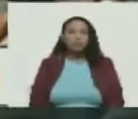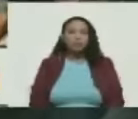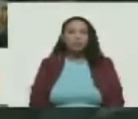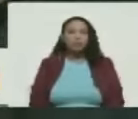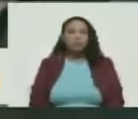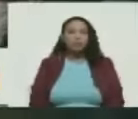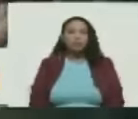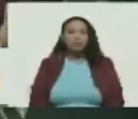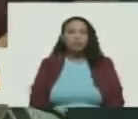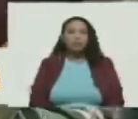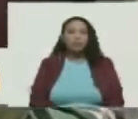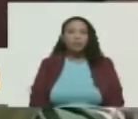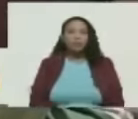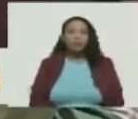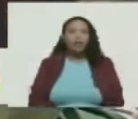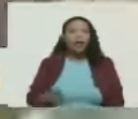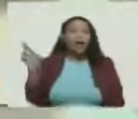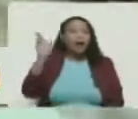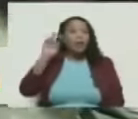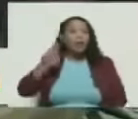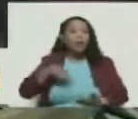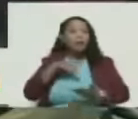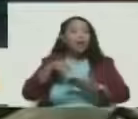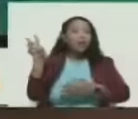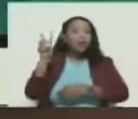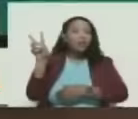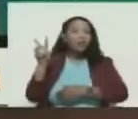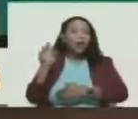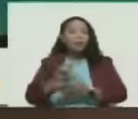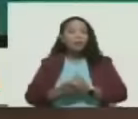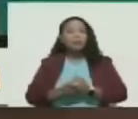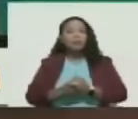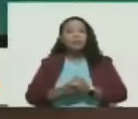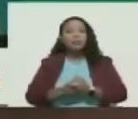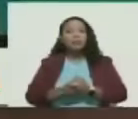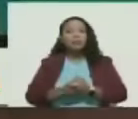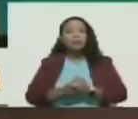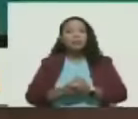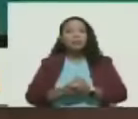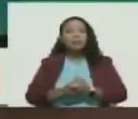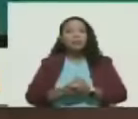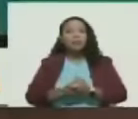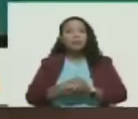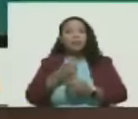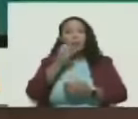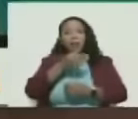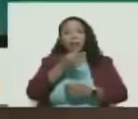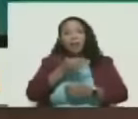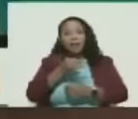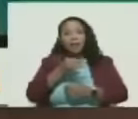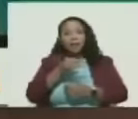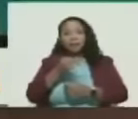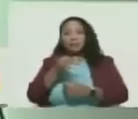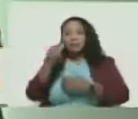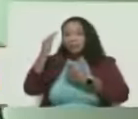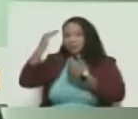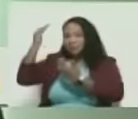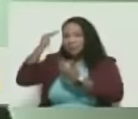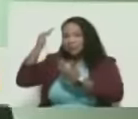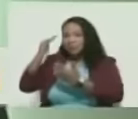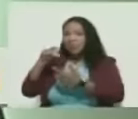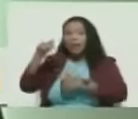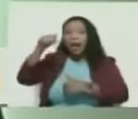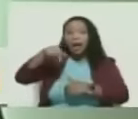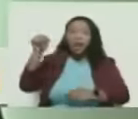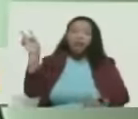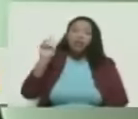Por Radio Nacional de Venezuela, Hugo Guanipa. Sí, muy buenas tardes, saludos. ¿Cómo estás, Hugo? A Venezuela la